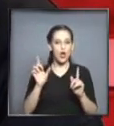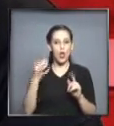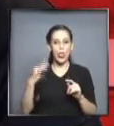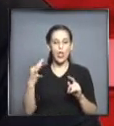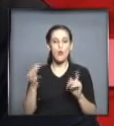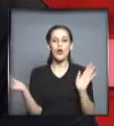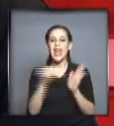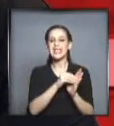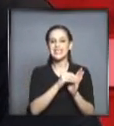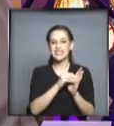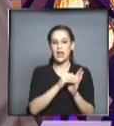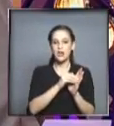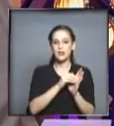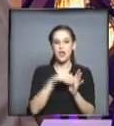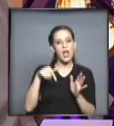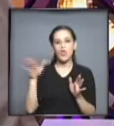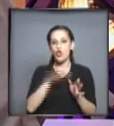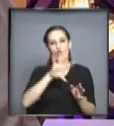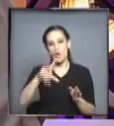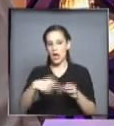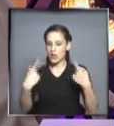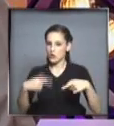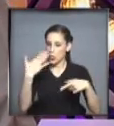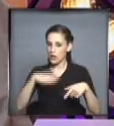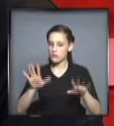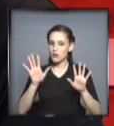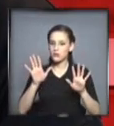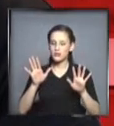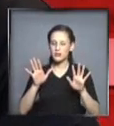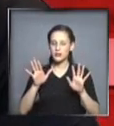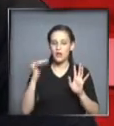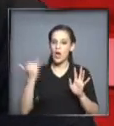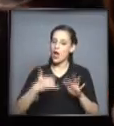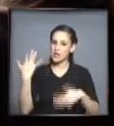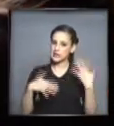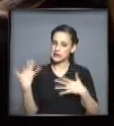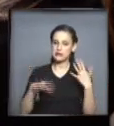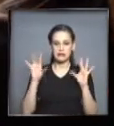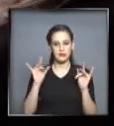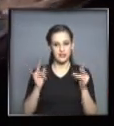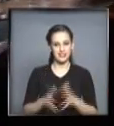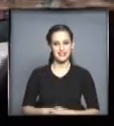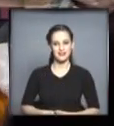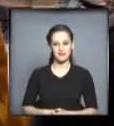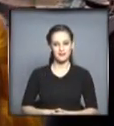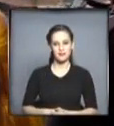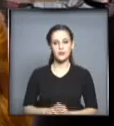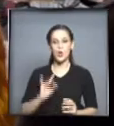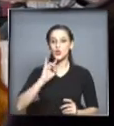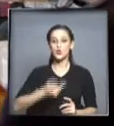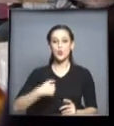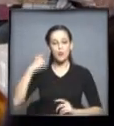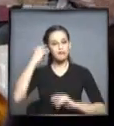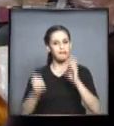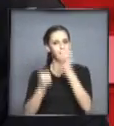todo, porque viste acá cualquiera. Después hay que transcribirlo en papel, pentagrama, todo. Sí. Muy bien. ¿Pero componés con canciones de